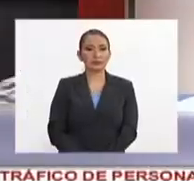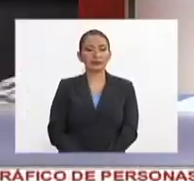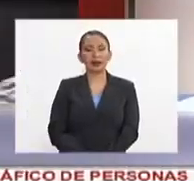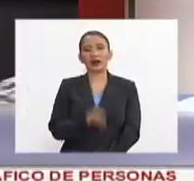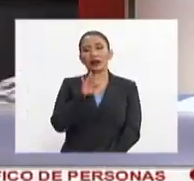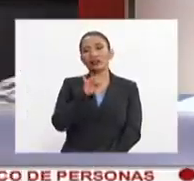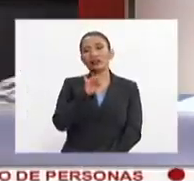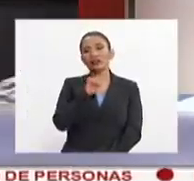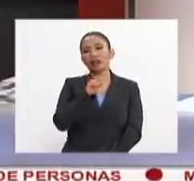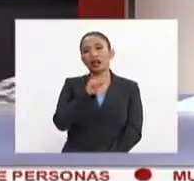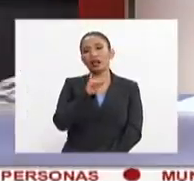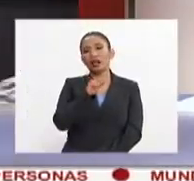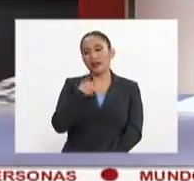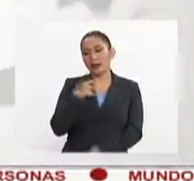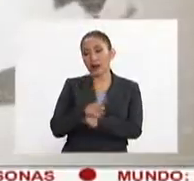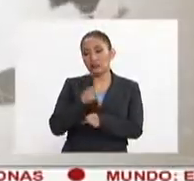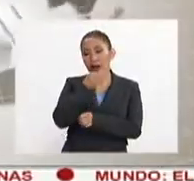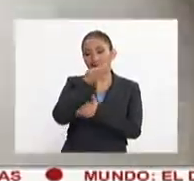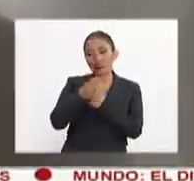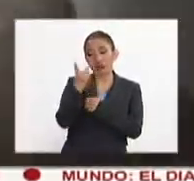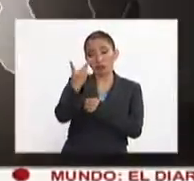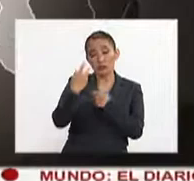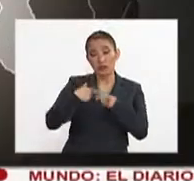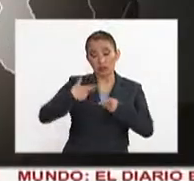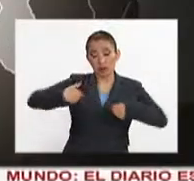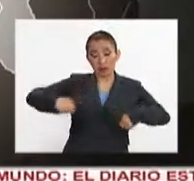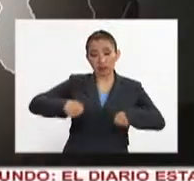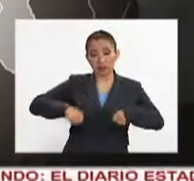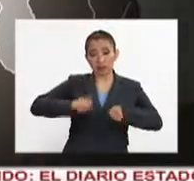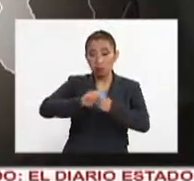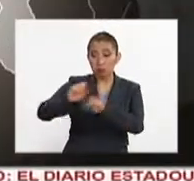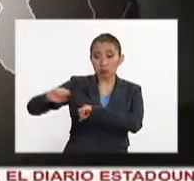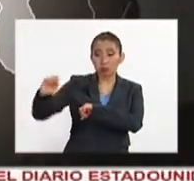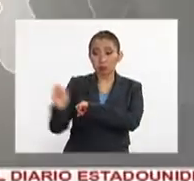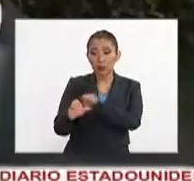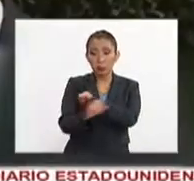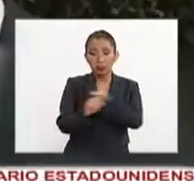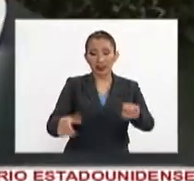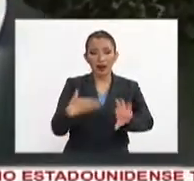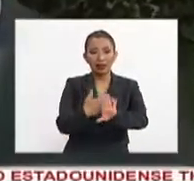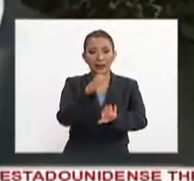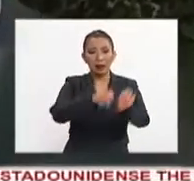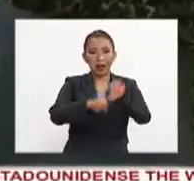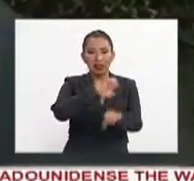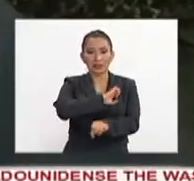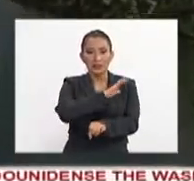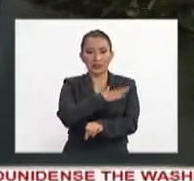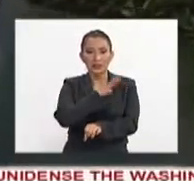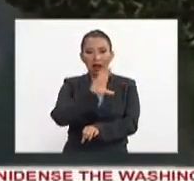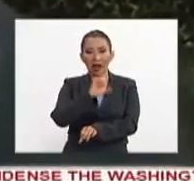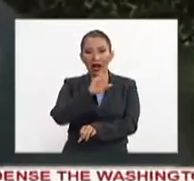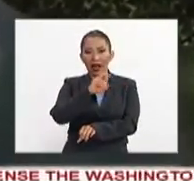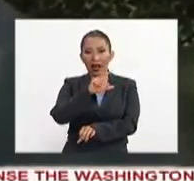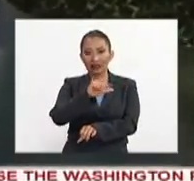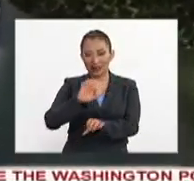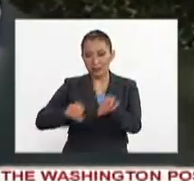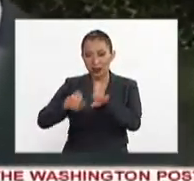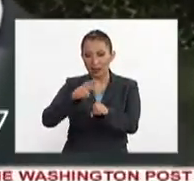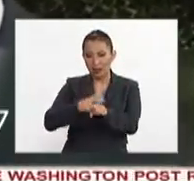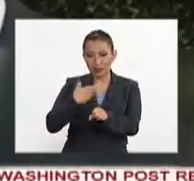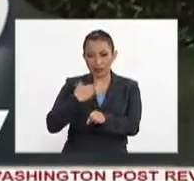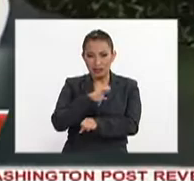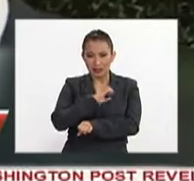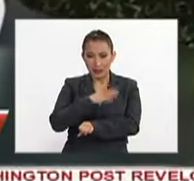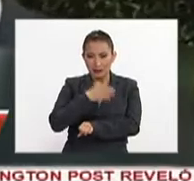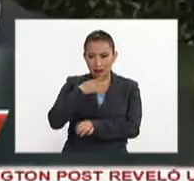La Fiscalía de Venezuela informó que 2 personas a bordo de motocicletas lanzaron bombas molotov contra la Embajada de España en Caracas. El embajador español